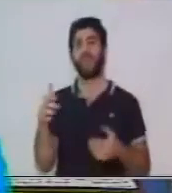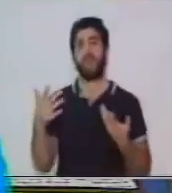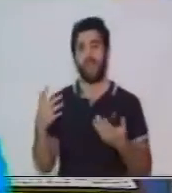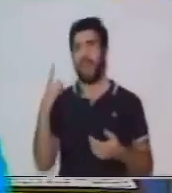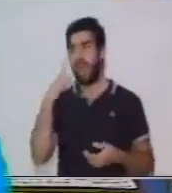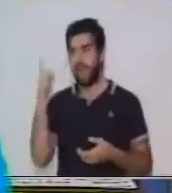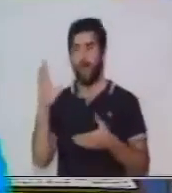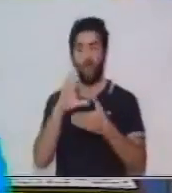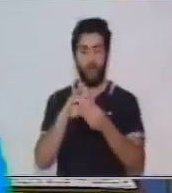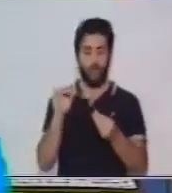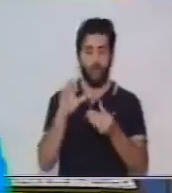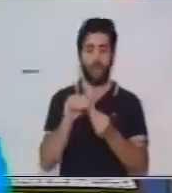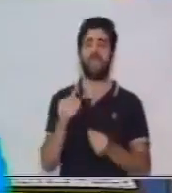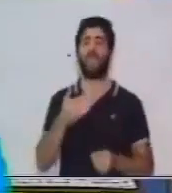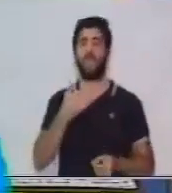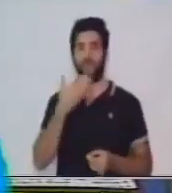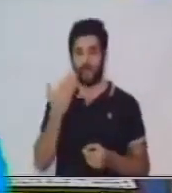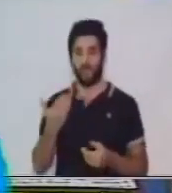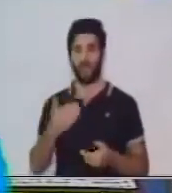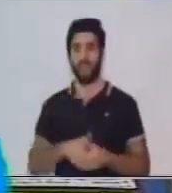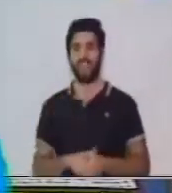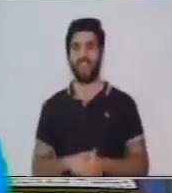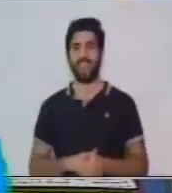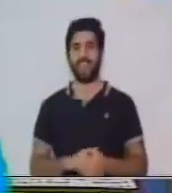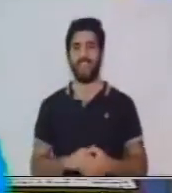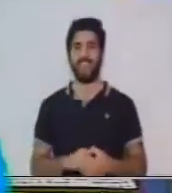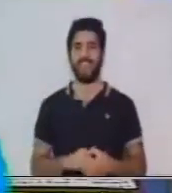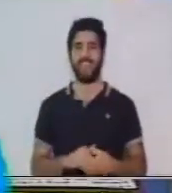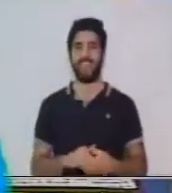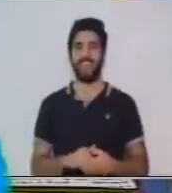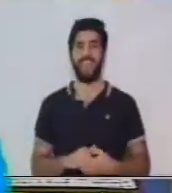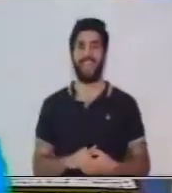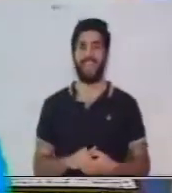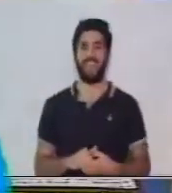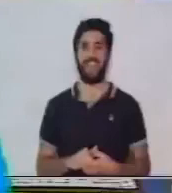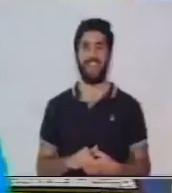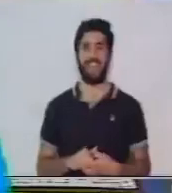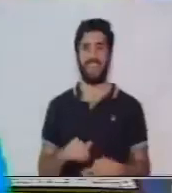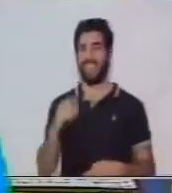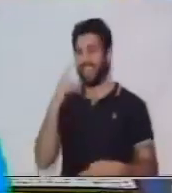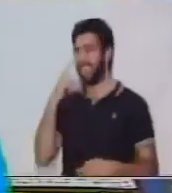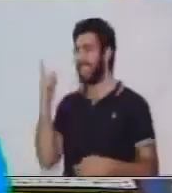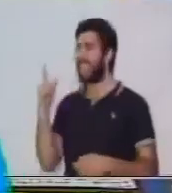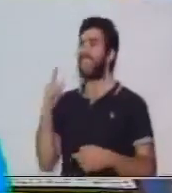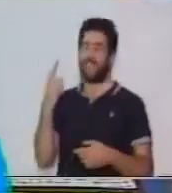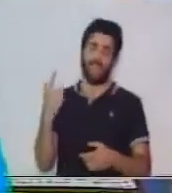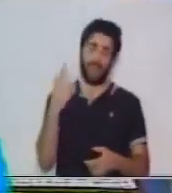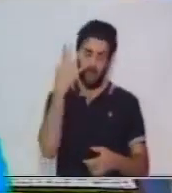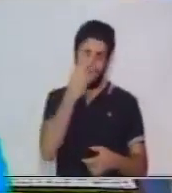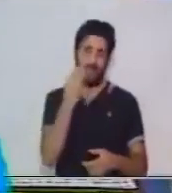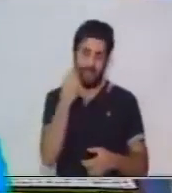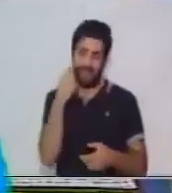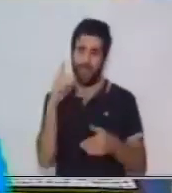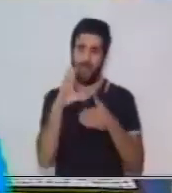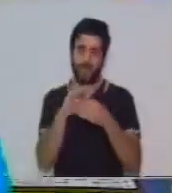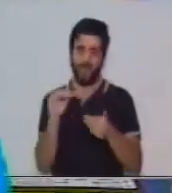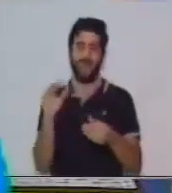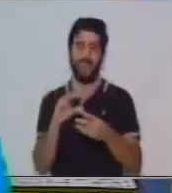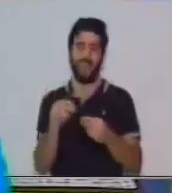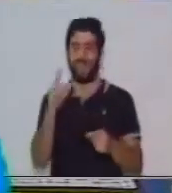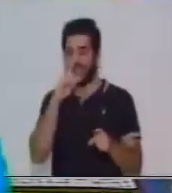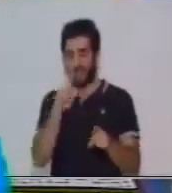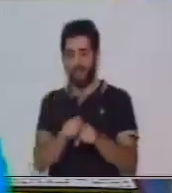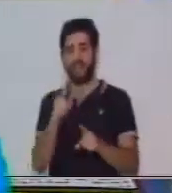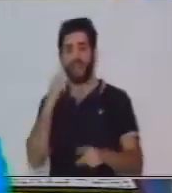sencillos estos cuentos y bastante antiguos, pero traen mucho que ver con todo lo que tenemos a nuestro alrededor.